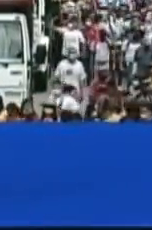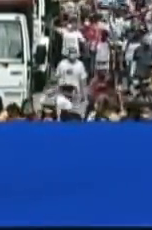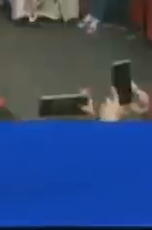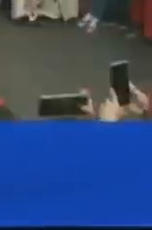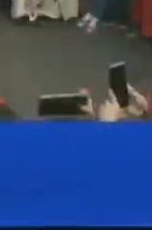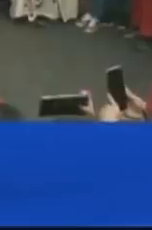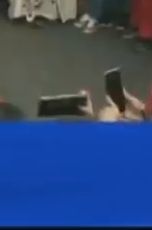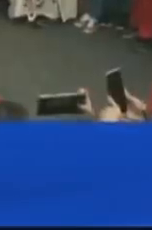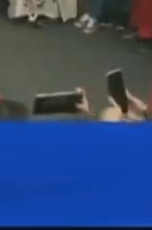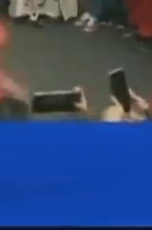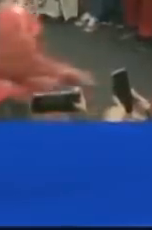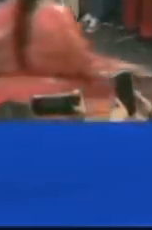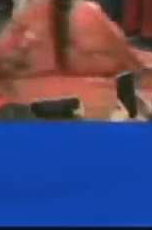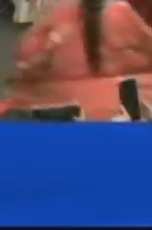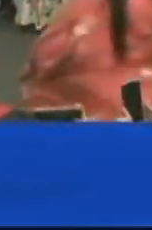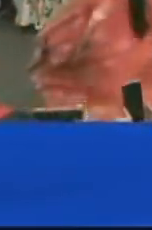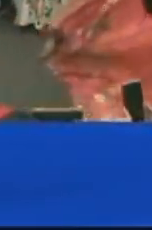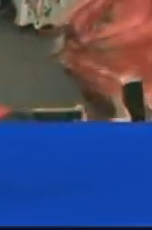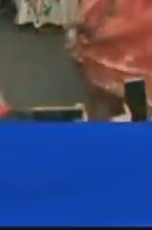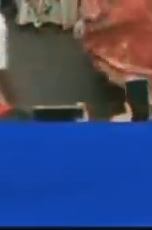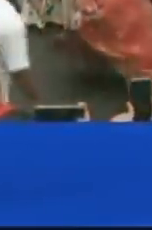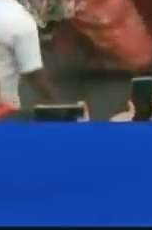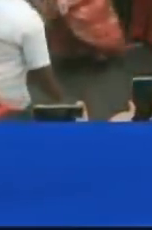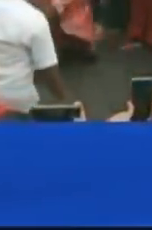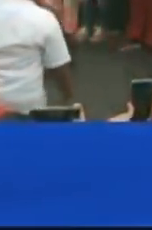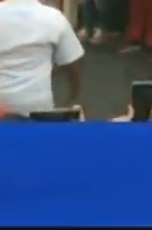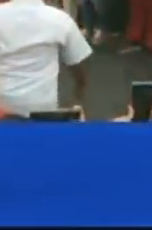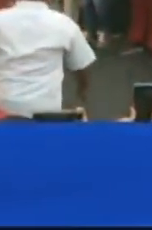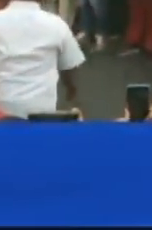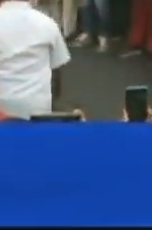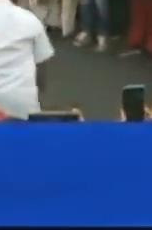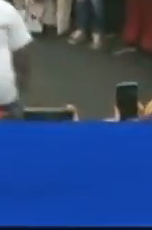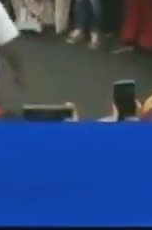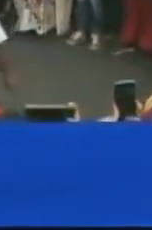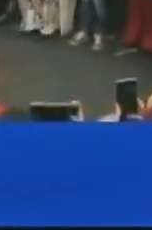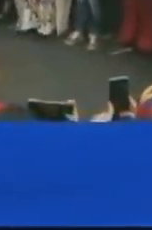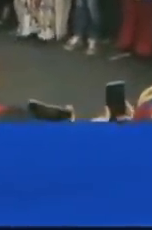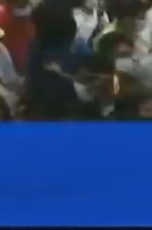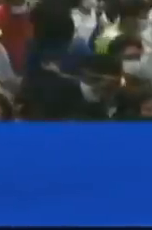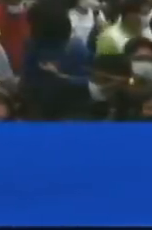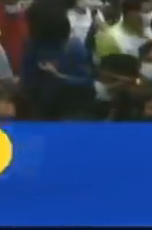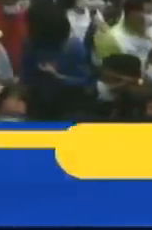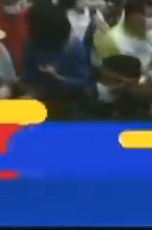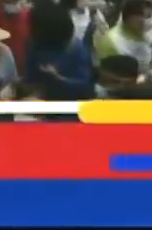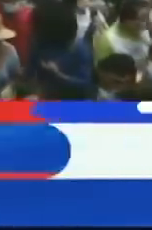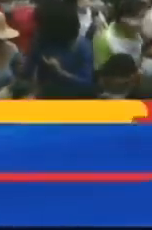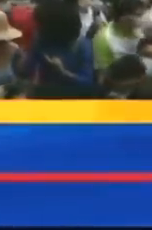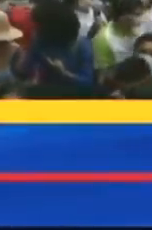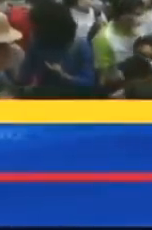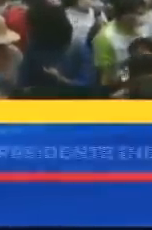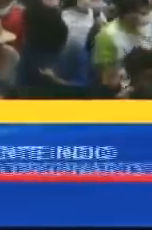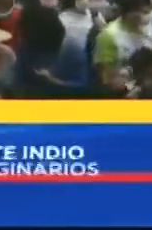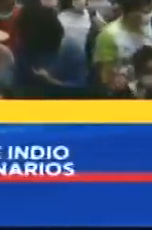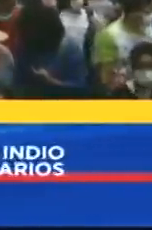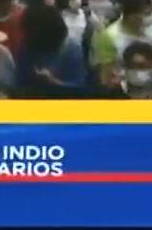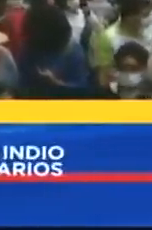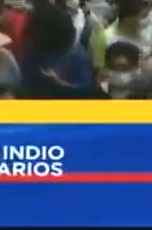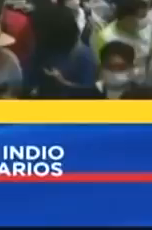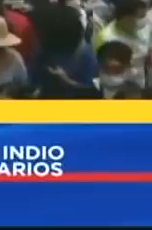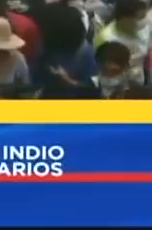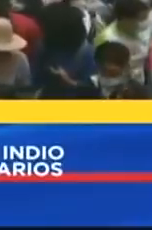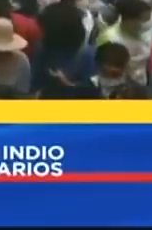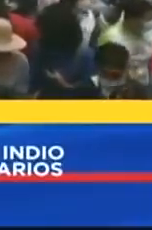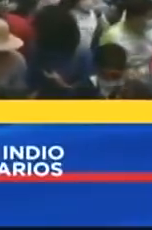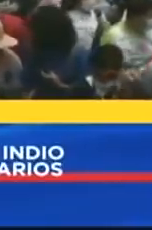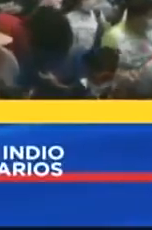Palacio Presidencial que le pertenece al pueblo de Venezuela, solo y únicamente al pueblo de Venezuela.